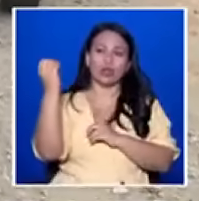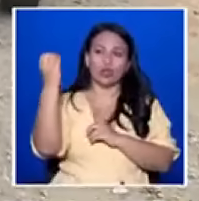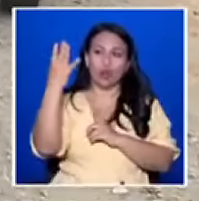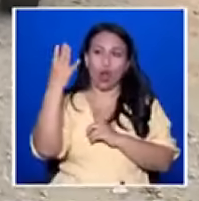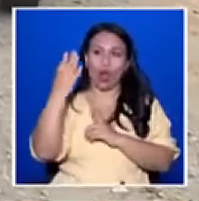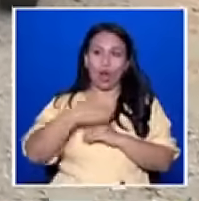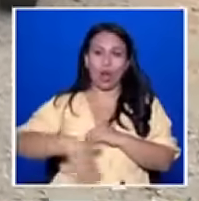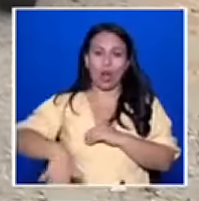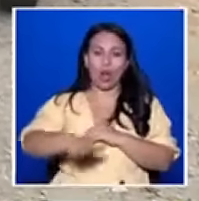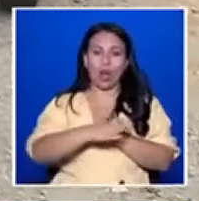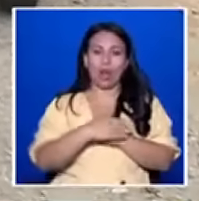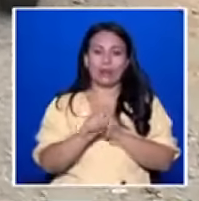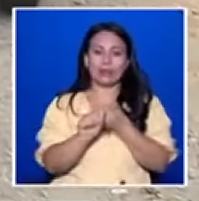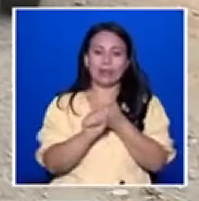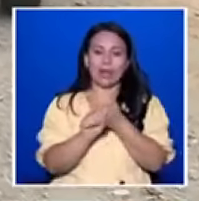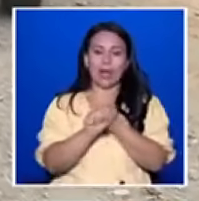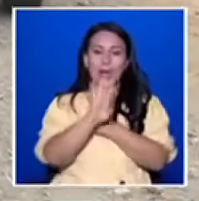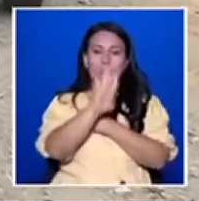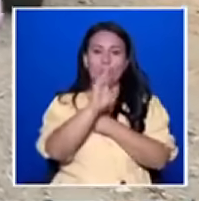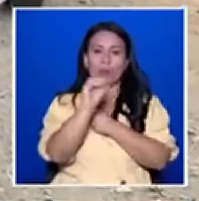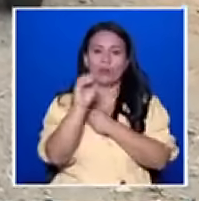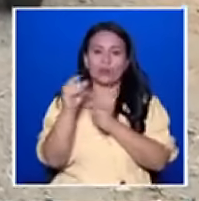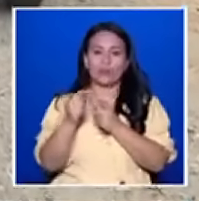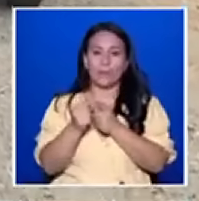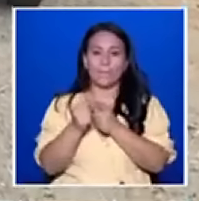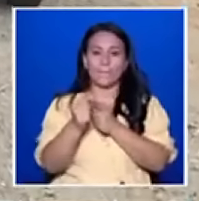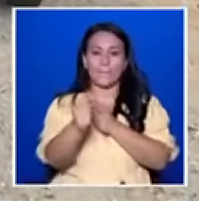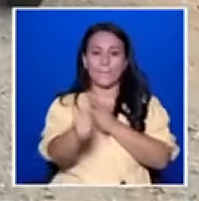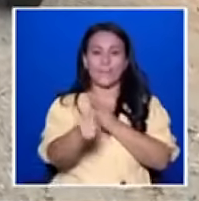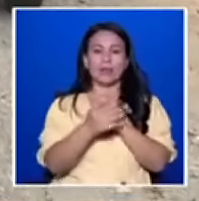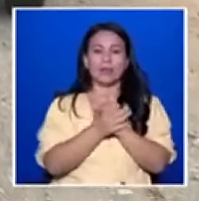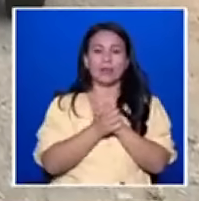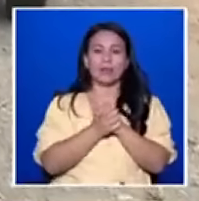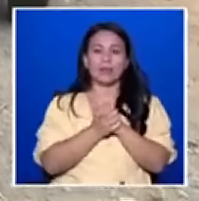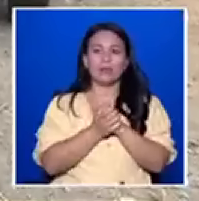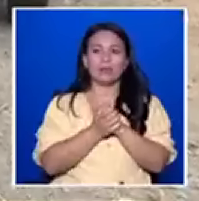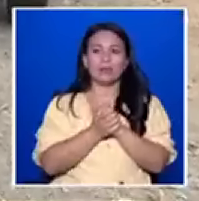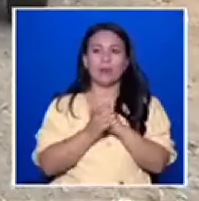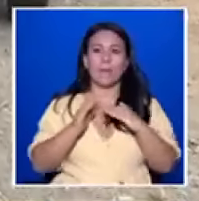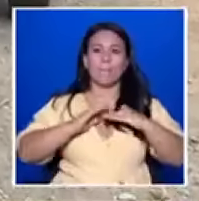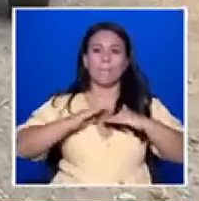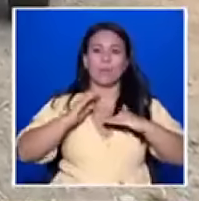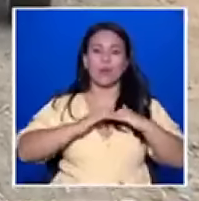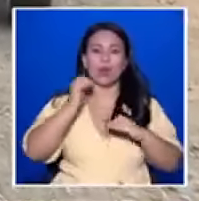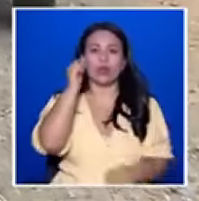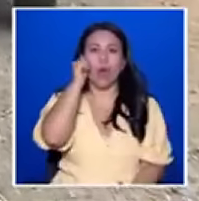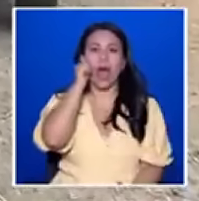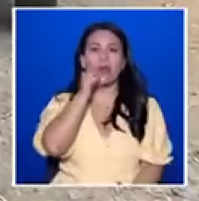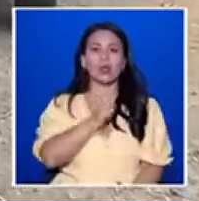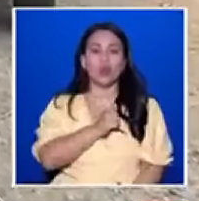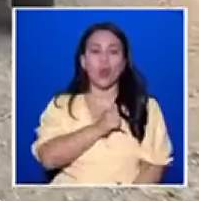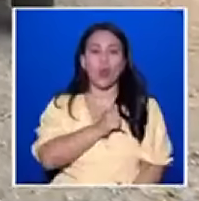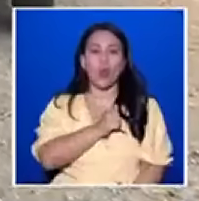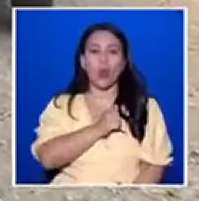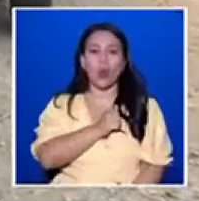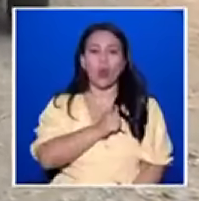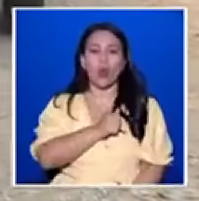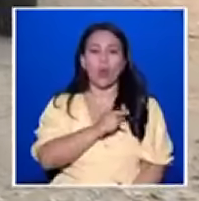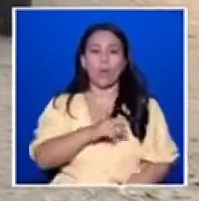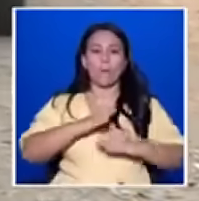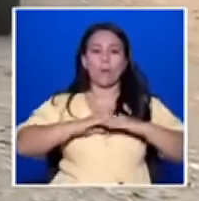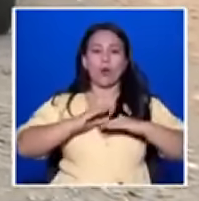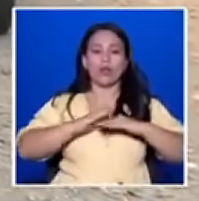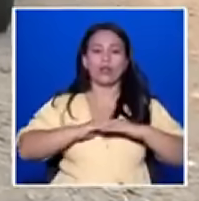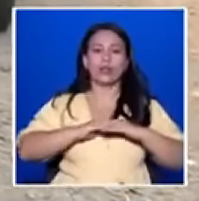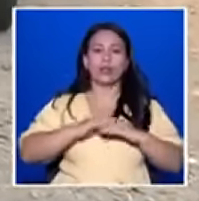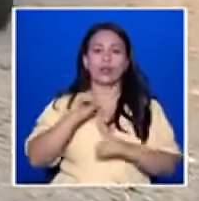casi unos 400 metros pasando el Puerto Azul, ¿no? Entonces, Portal del Sol es